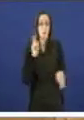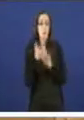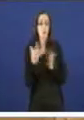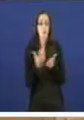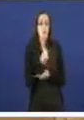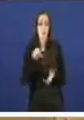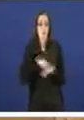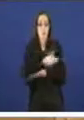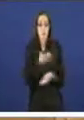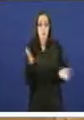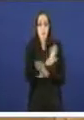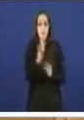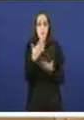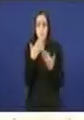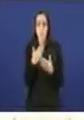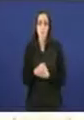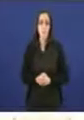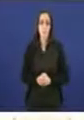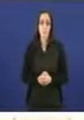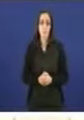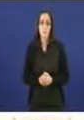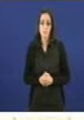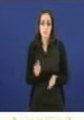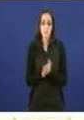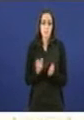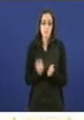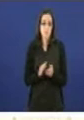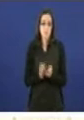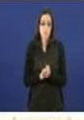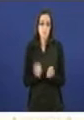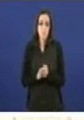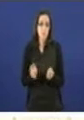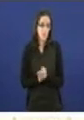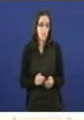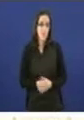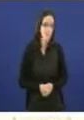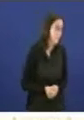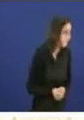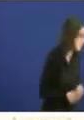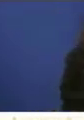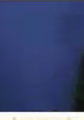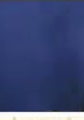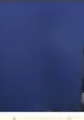e moitas grazas. Moitas gracias. Pregunta de dona María Carmen.